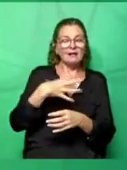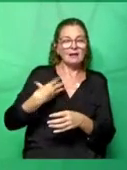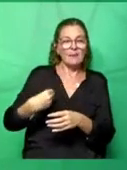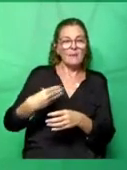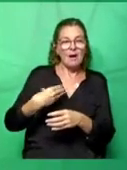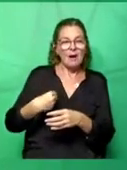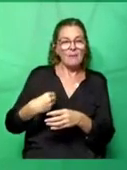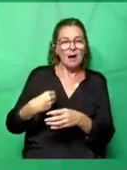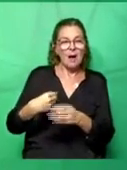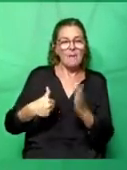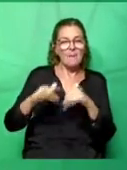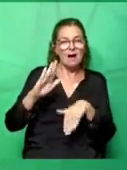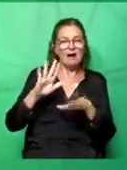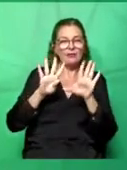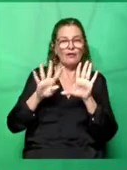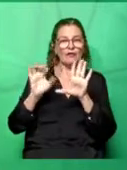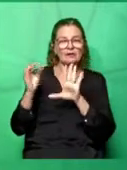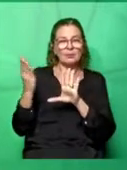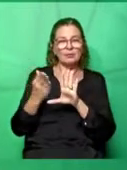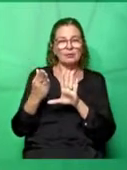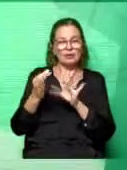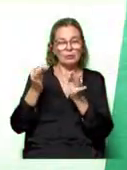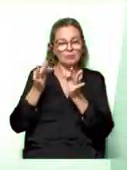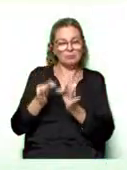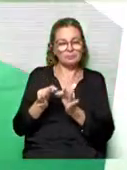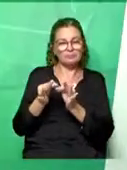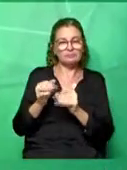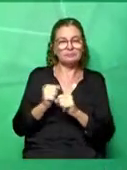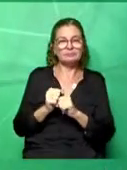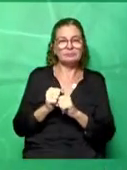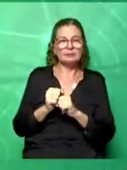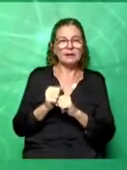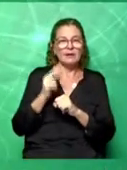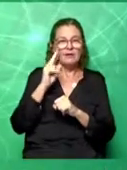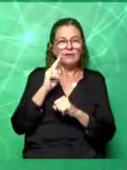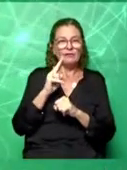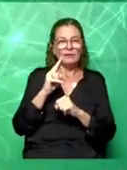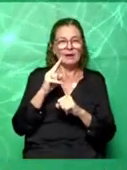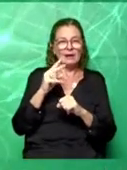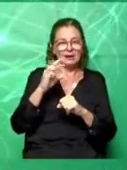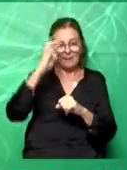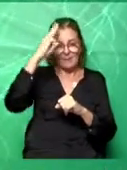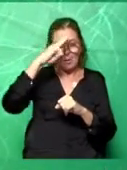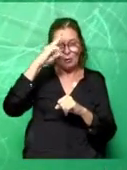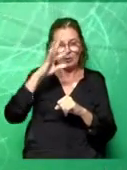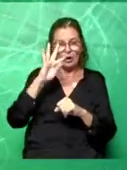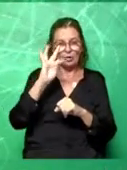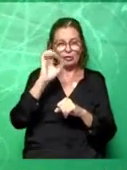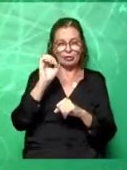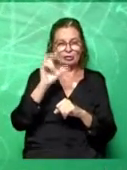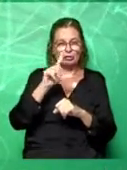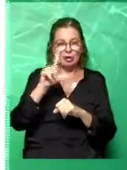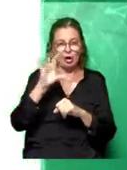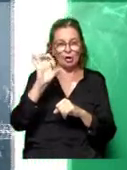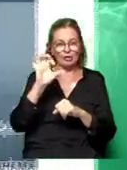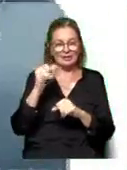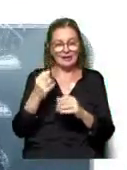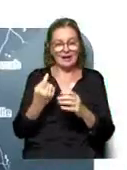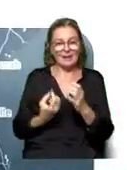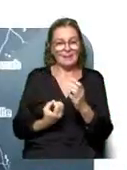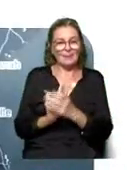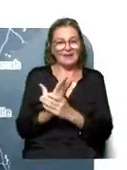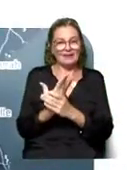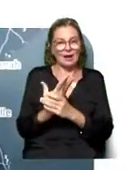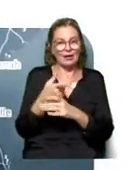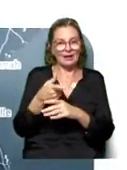mama con más del 90% de precisión. Revelan que granjas de trolls radicadas en México son el origen de las